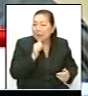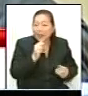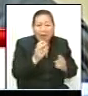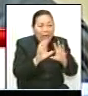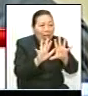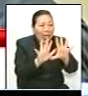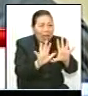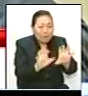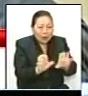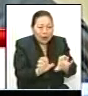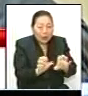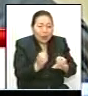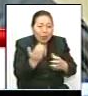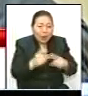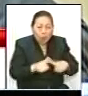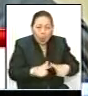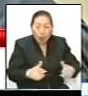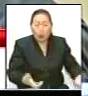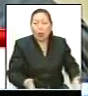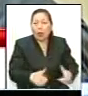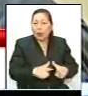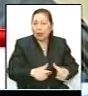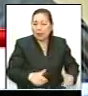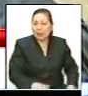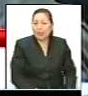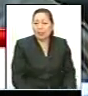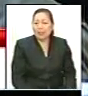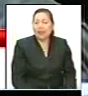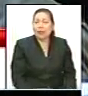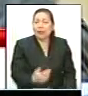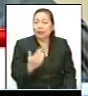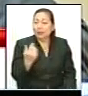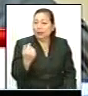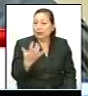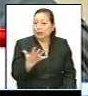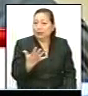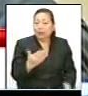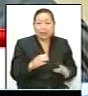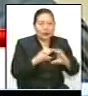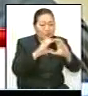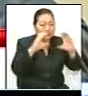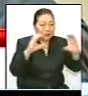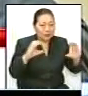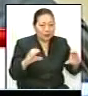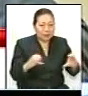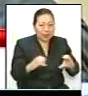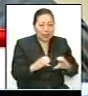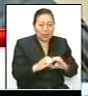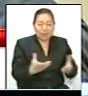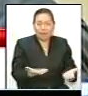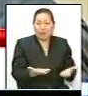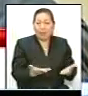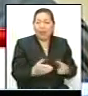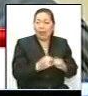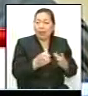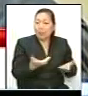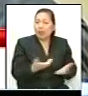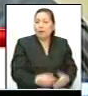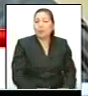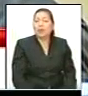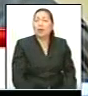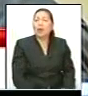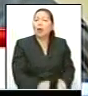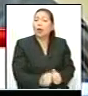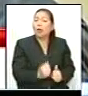evaluación arqueológica en el inmueble, lote número 5, certificado de parámetros urbanísticos y edificaciones,